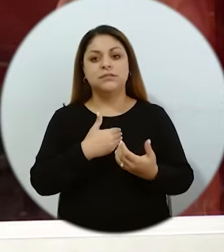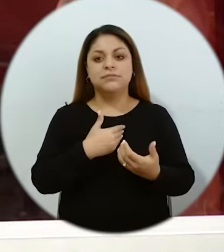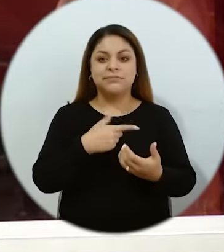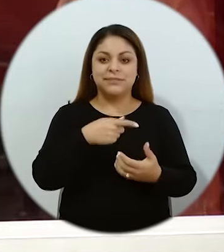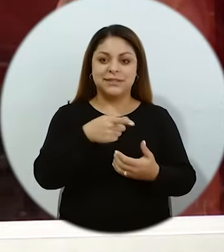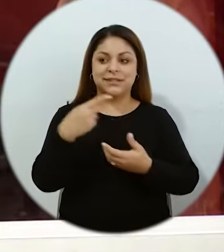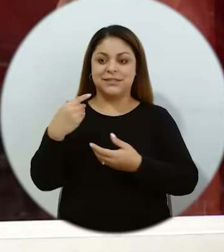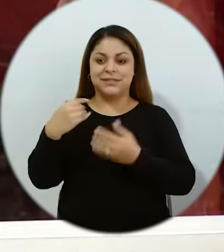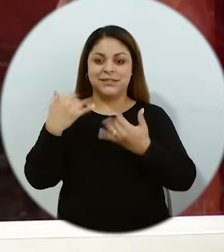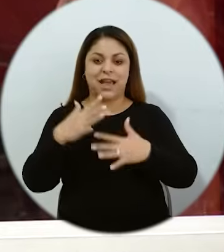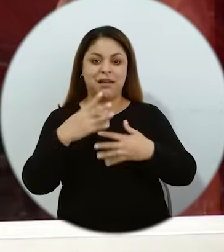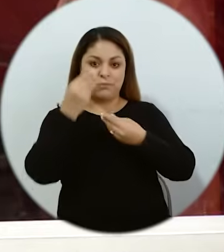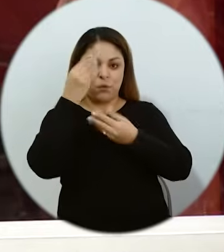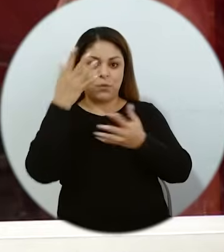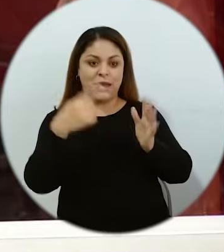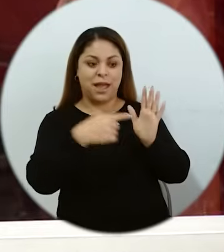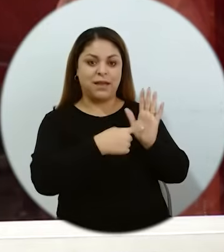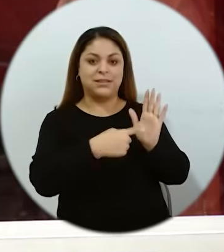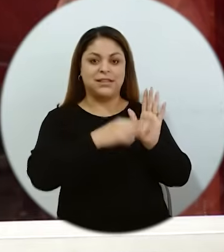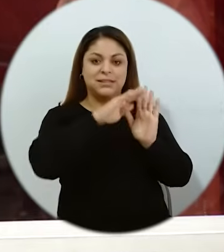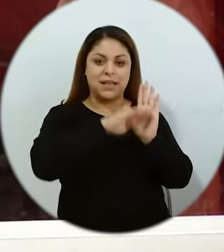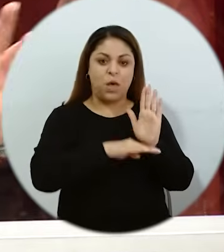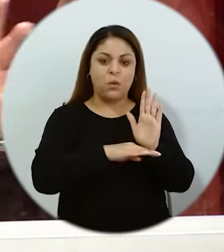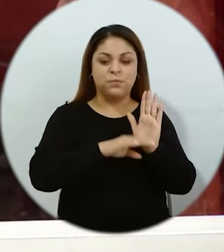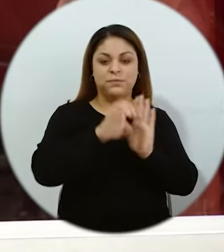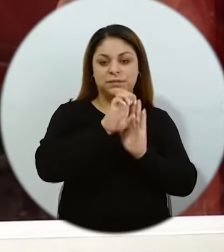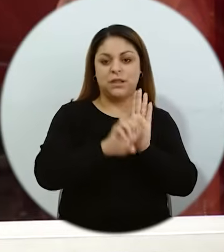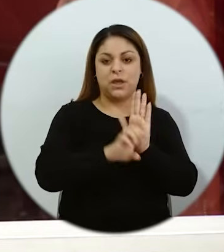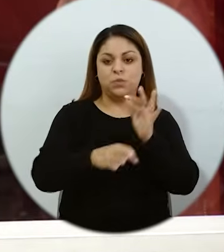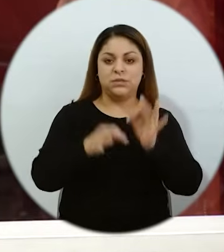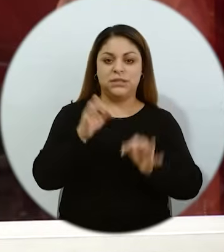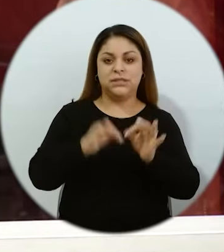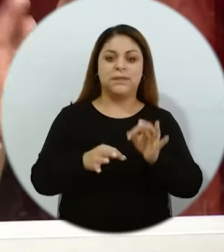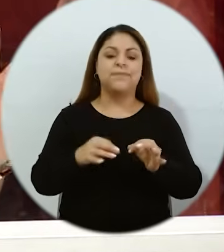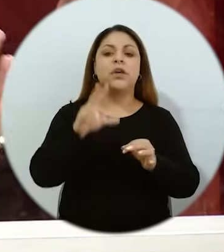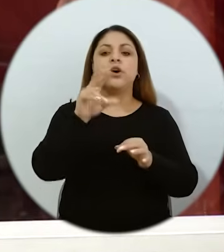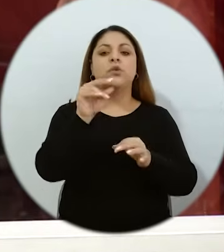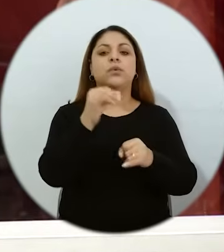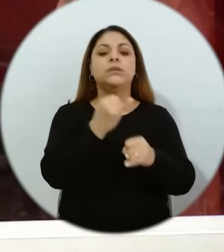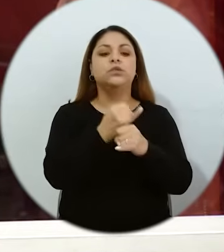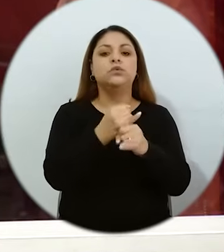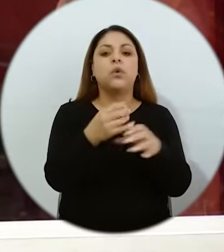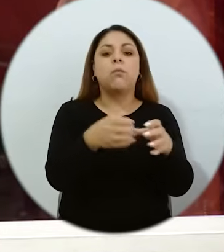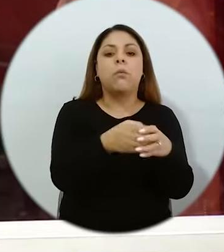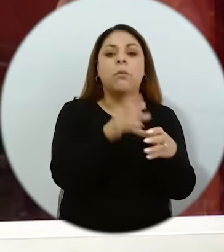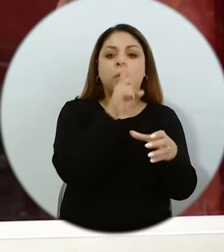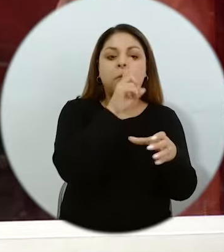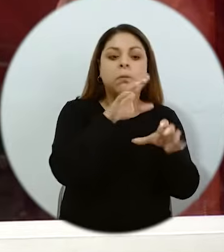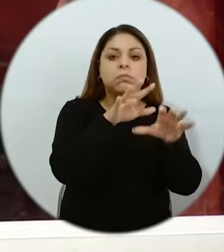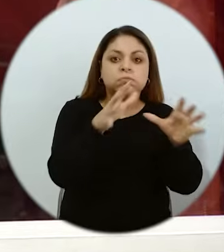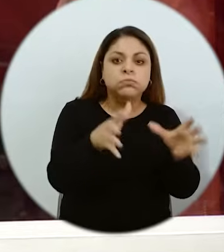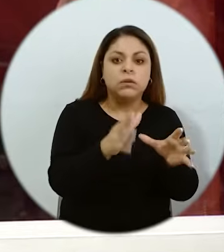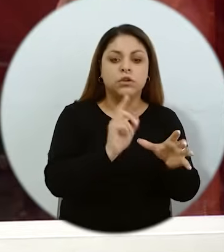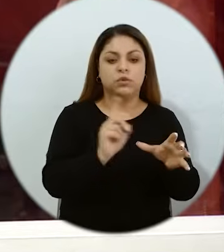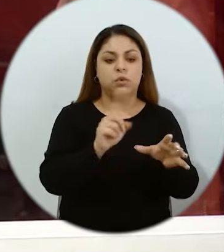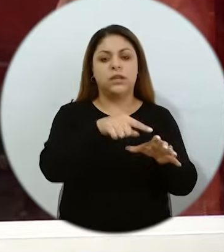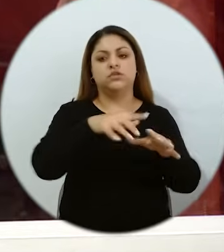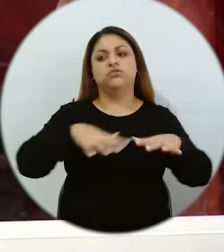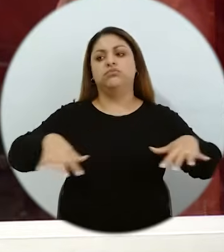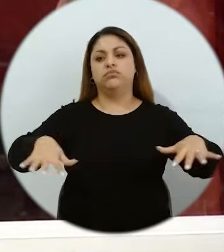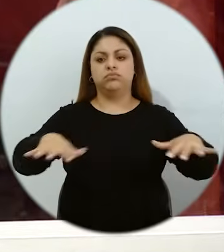estamos sacando el Estado de la Justicia, ¿verdad? No es una institución que está ahí como en una burbuja, sino que está en un